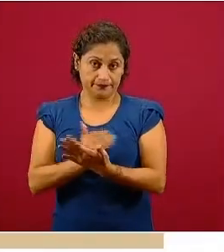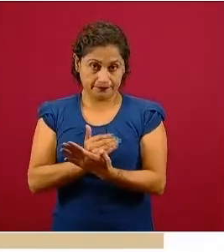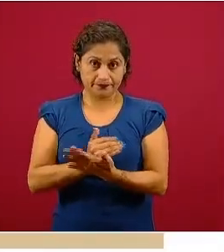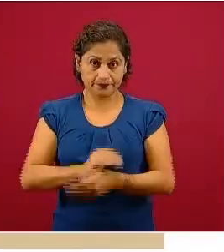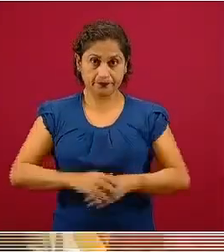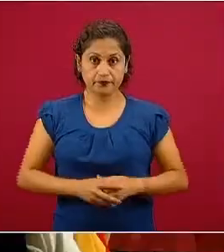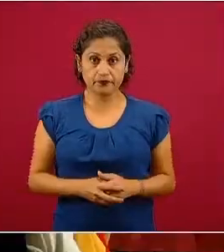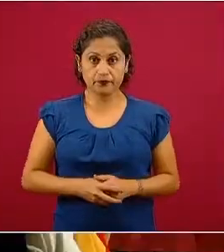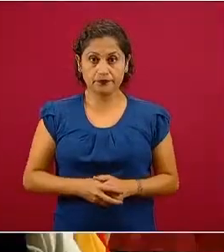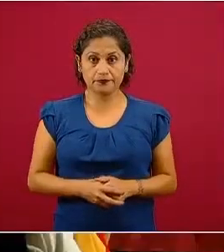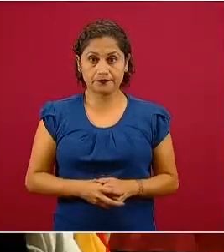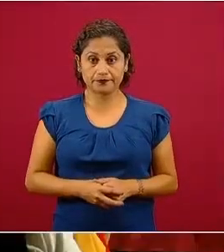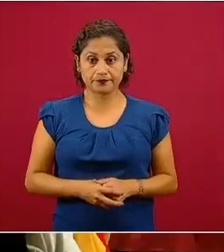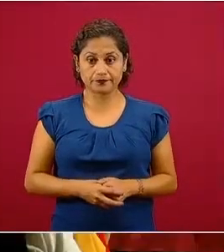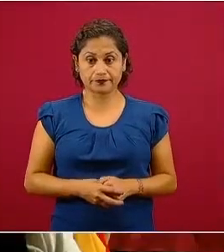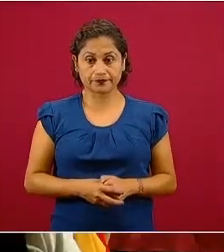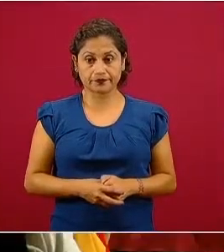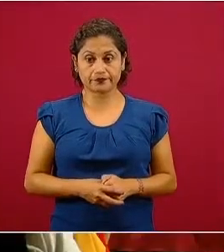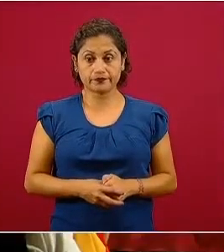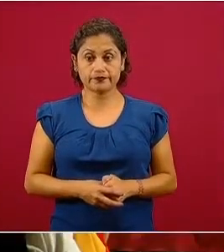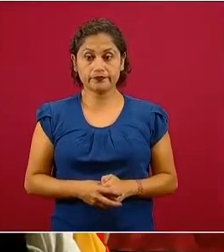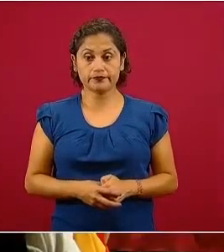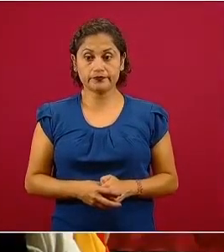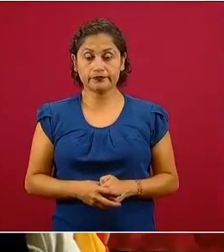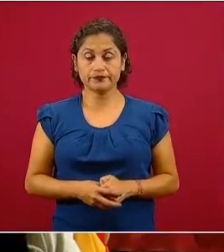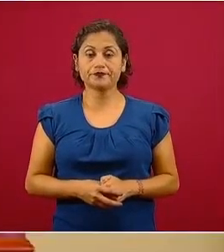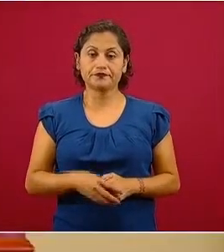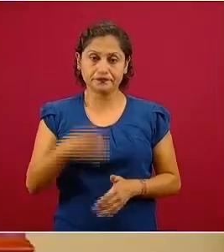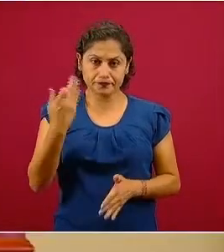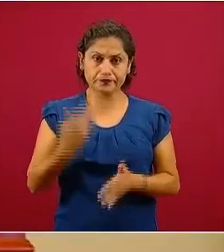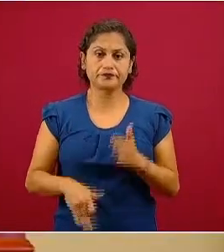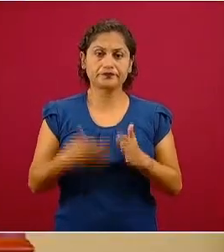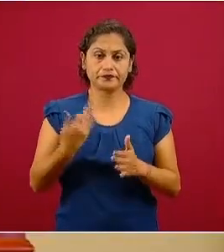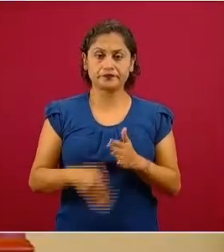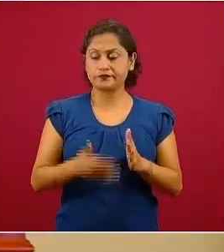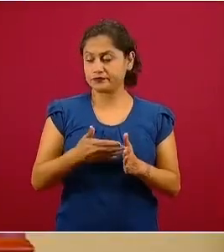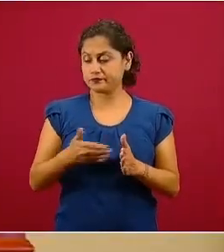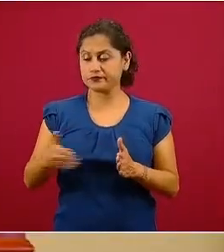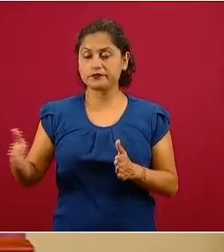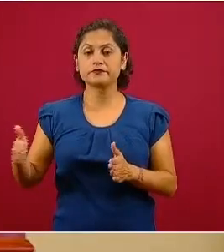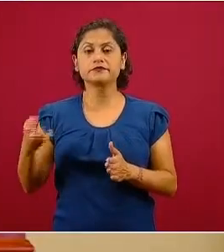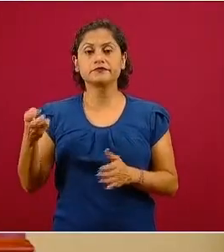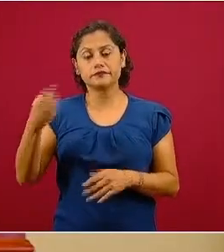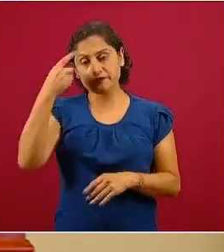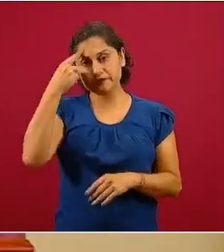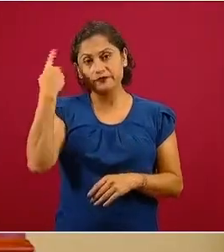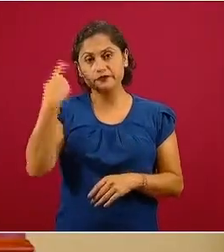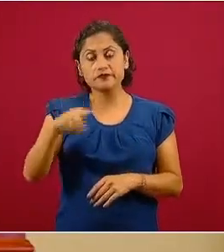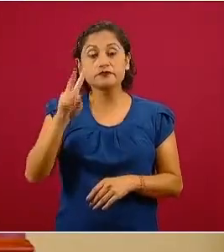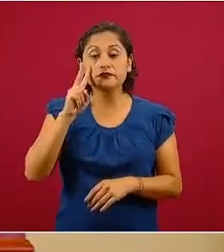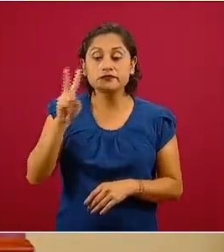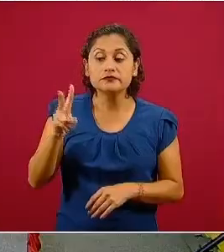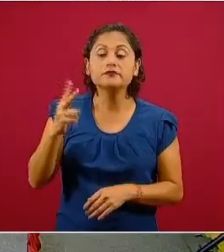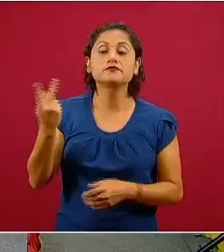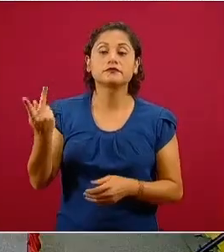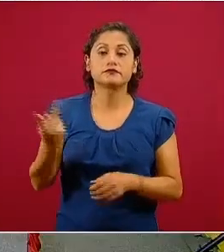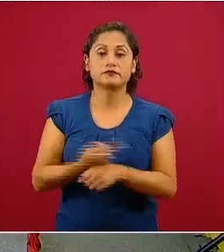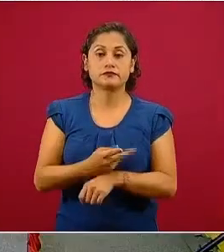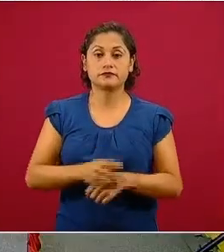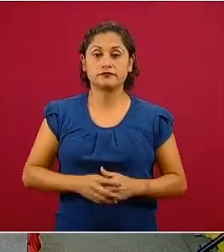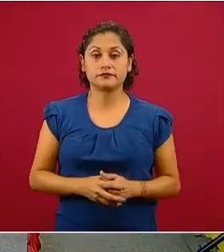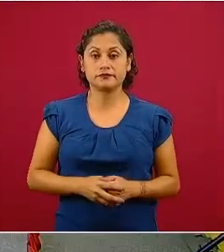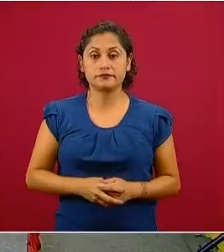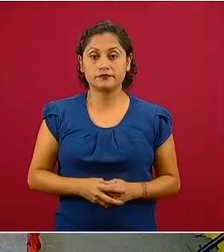personas hospitalizadas. Todavía falta un tramo para poder decir que tenemos una caída importante. Veamos la siguiente.